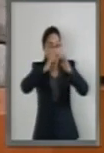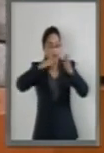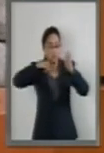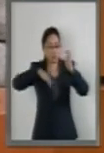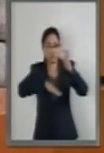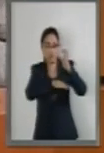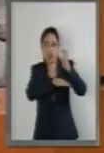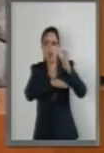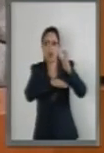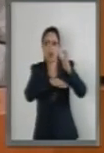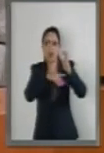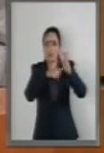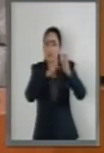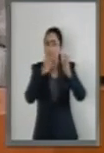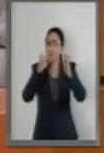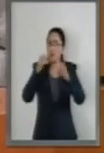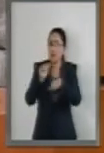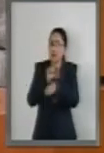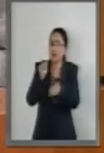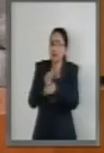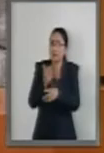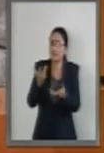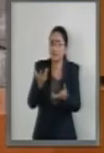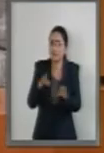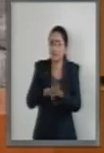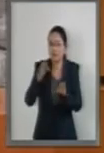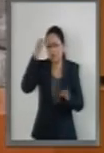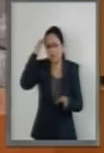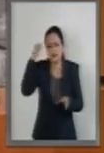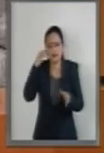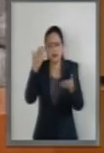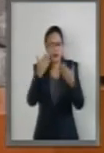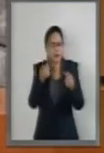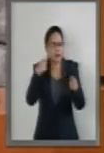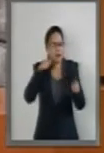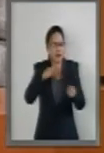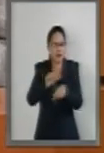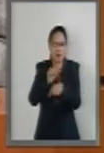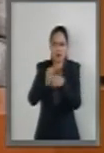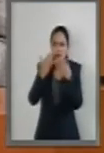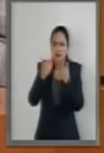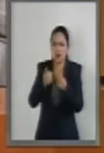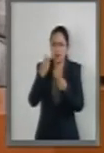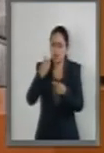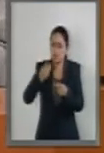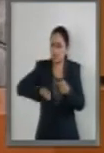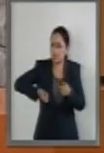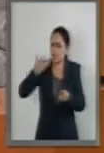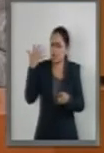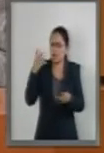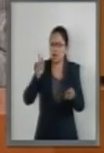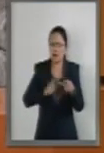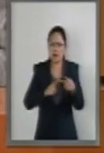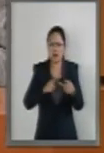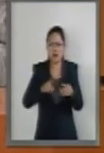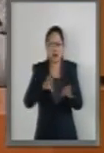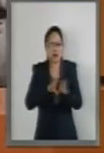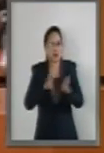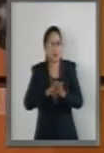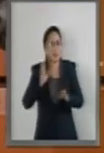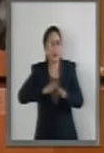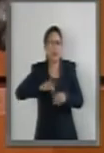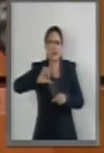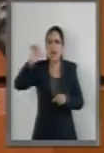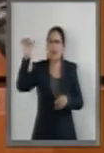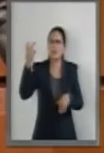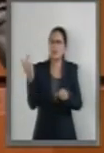siquiera tienen coches el 80% de las personas, y esto eleva el costo. Limitamos las alturas,